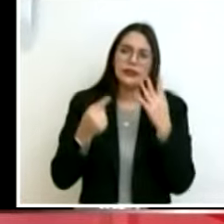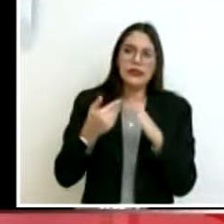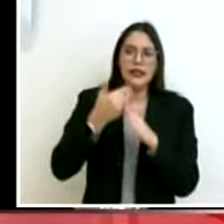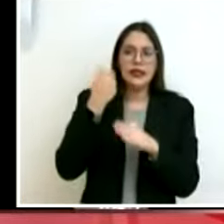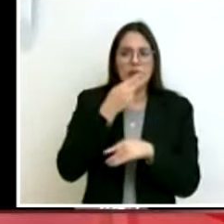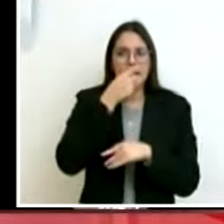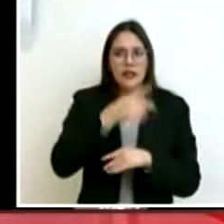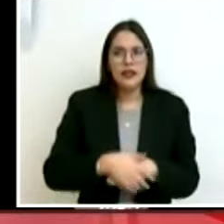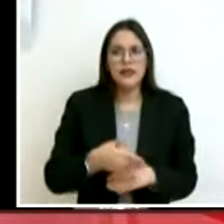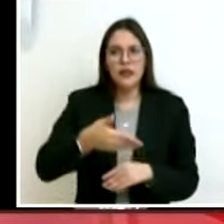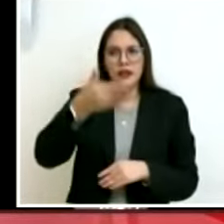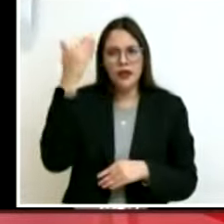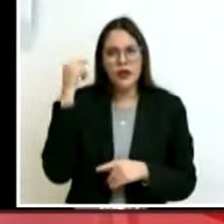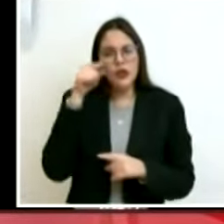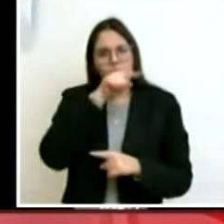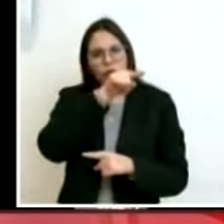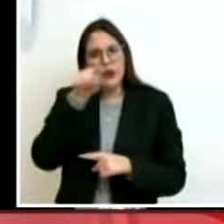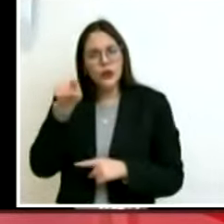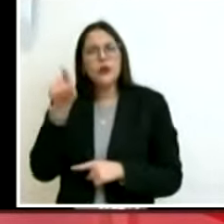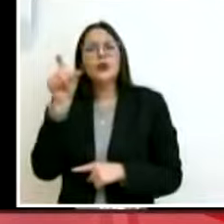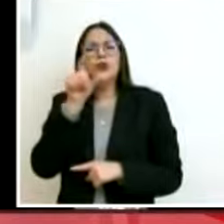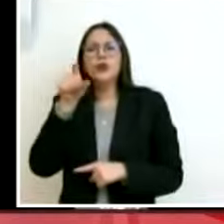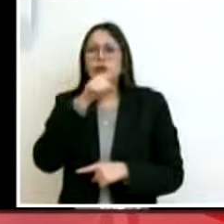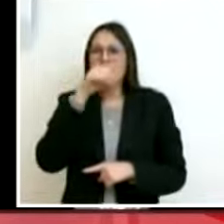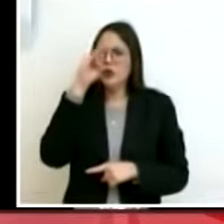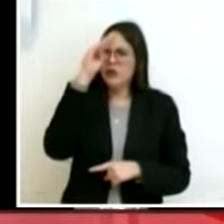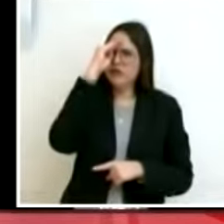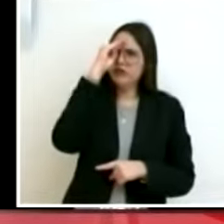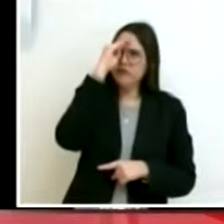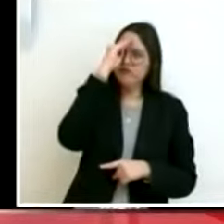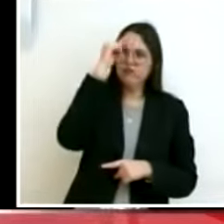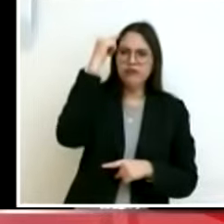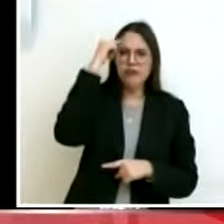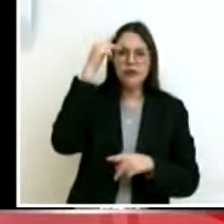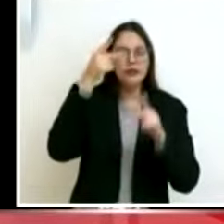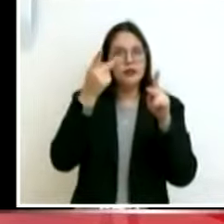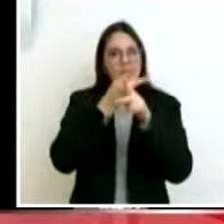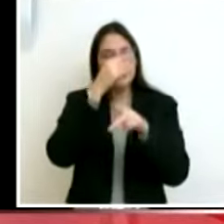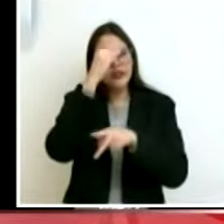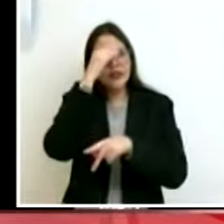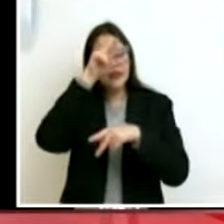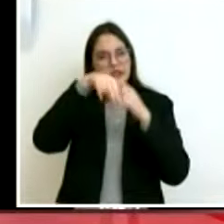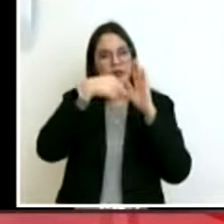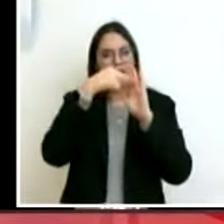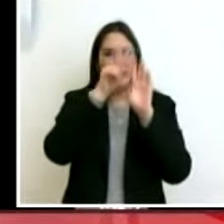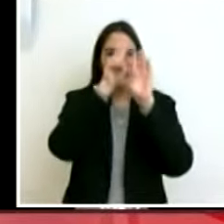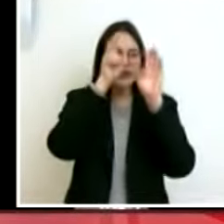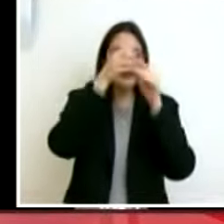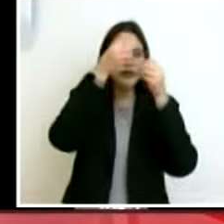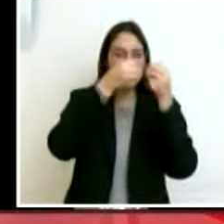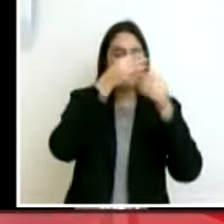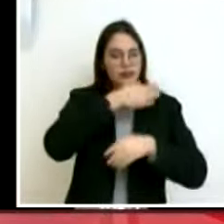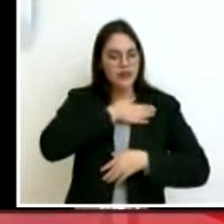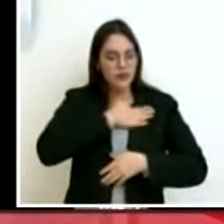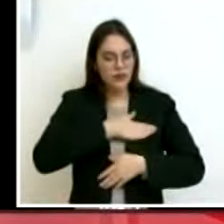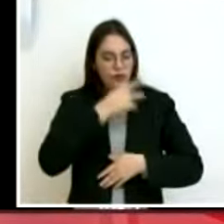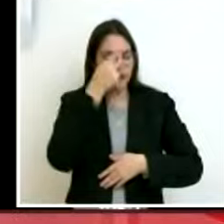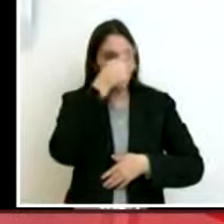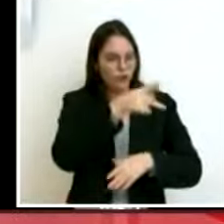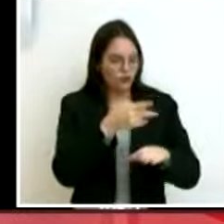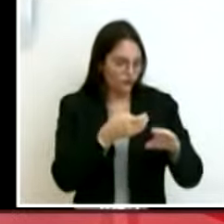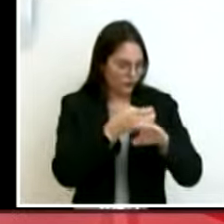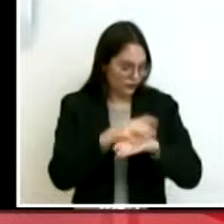¿Cuándo se detuvieron a pensar a nivel local, en la justicia local, en cuánto